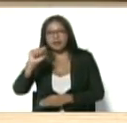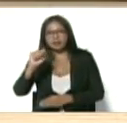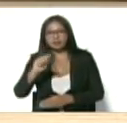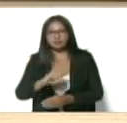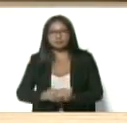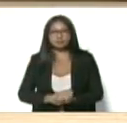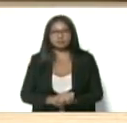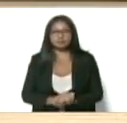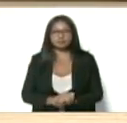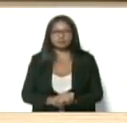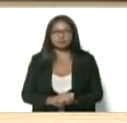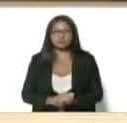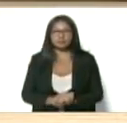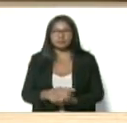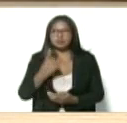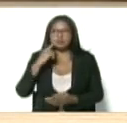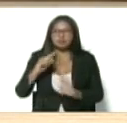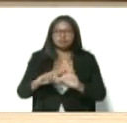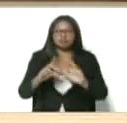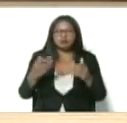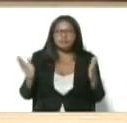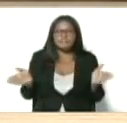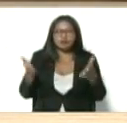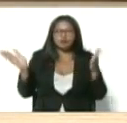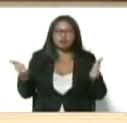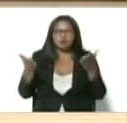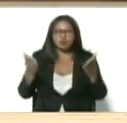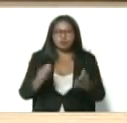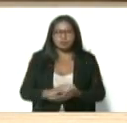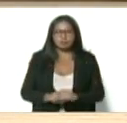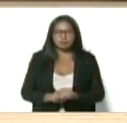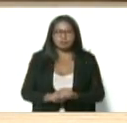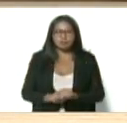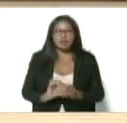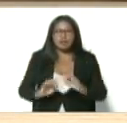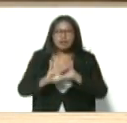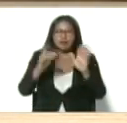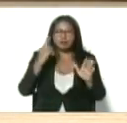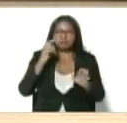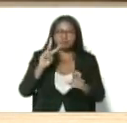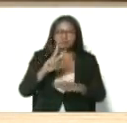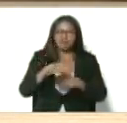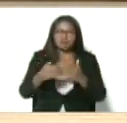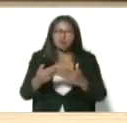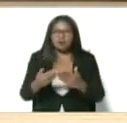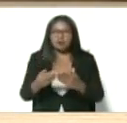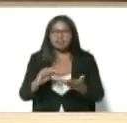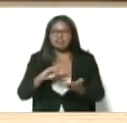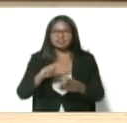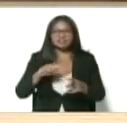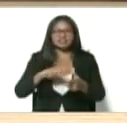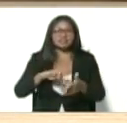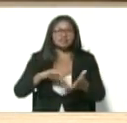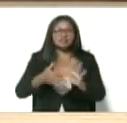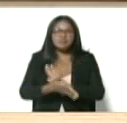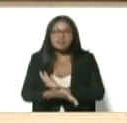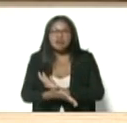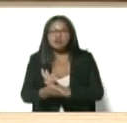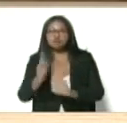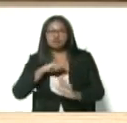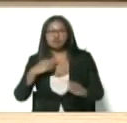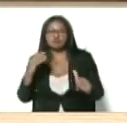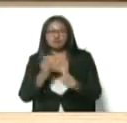llamadas precursoras bueno precisamente también si decimos que hemos incautado en droga aproximadamente